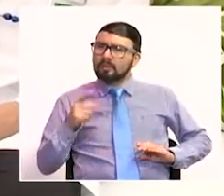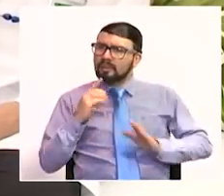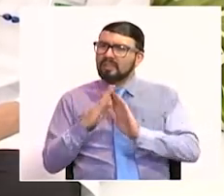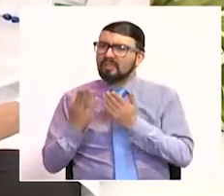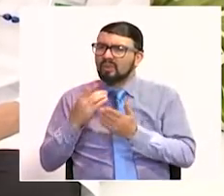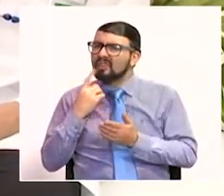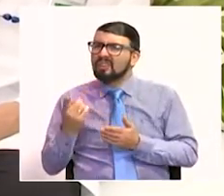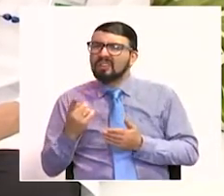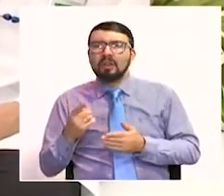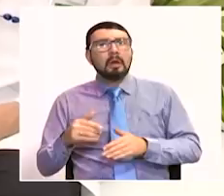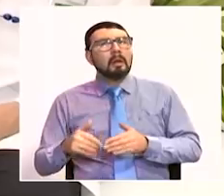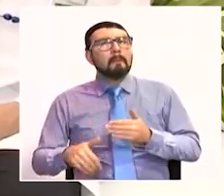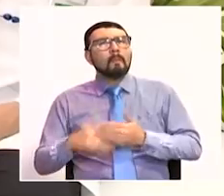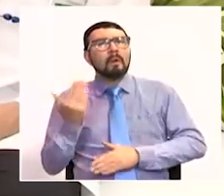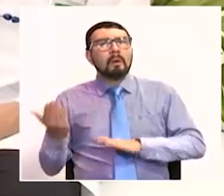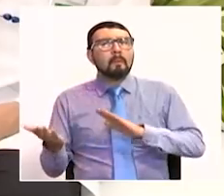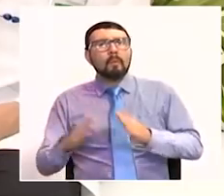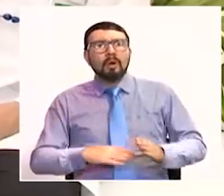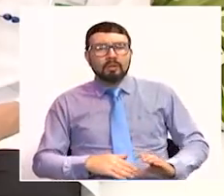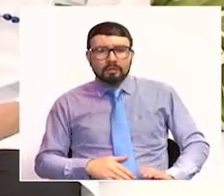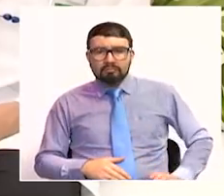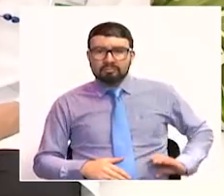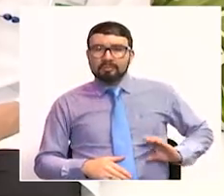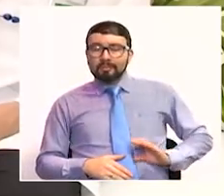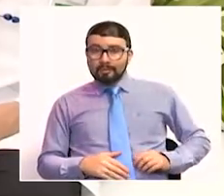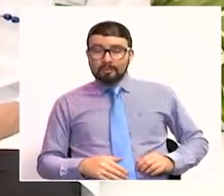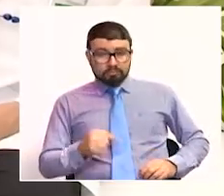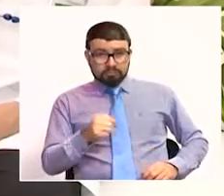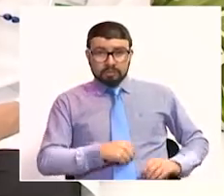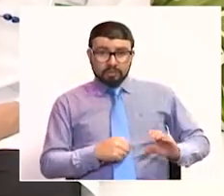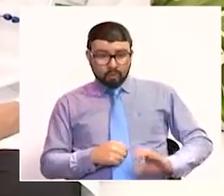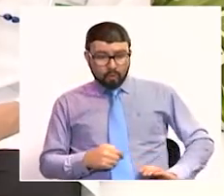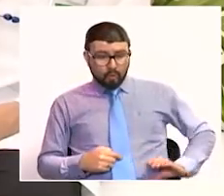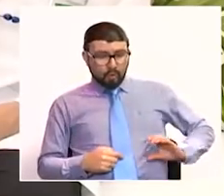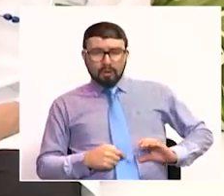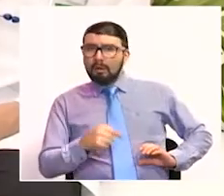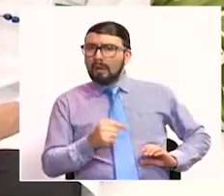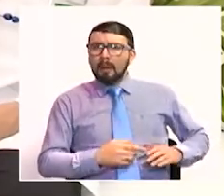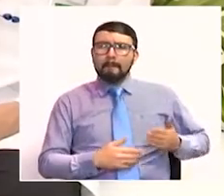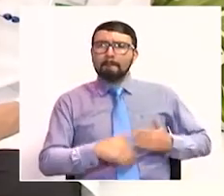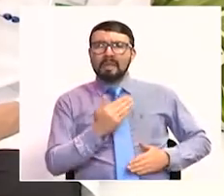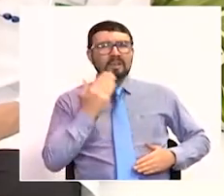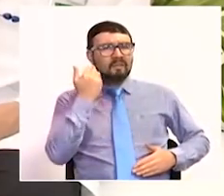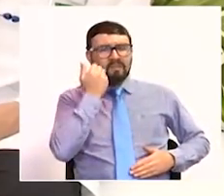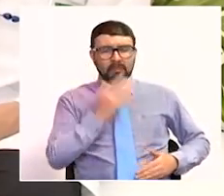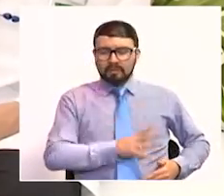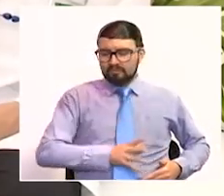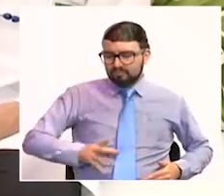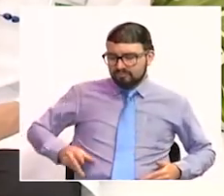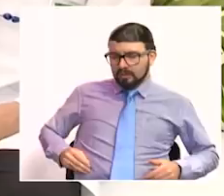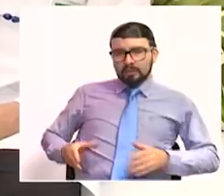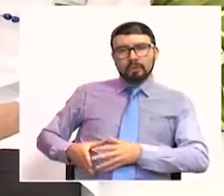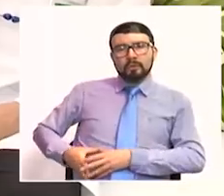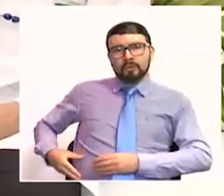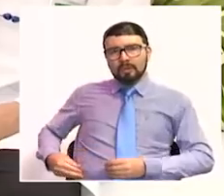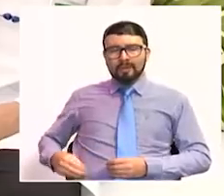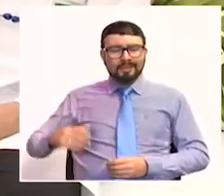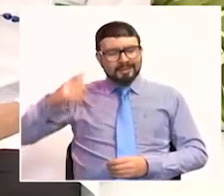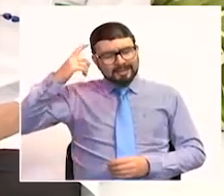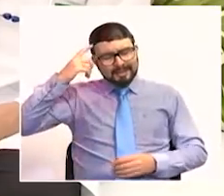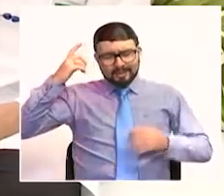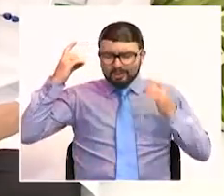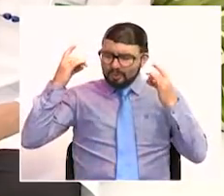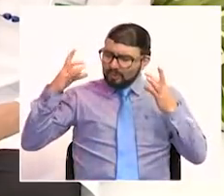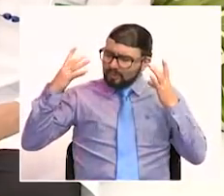empieza por el colon, y del colon se desprenden enfermedades hepáticas. ¿Cuántas migrañas son por problemas del colon?